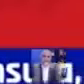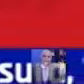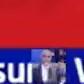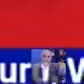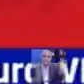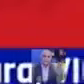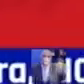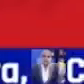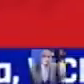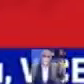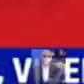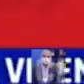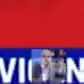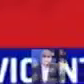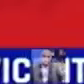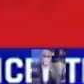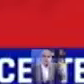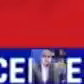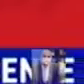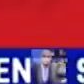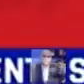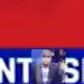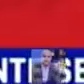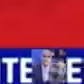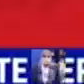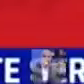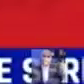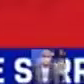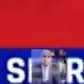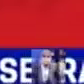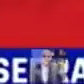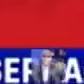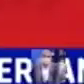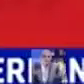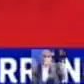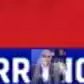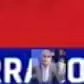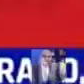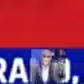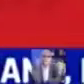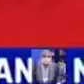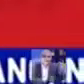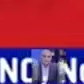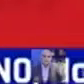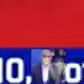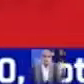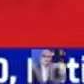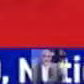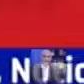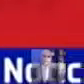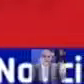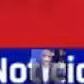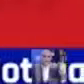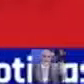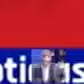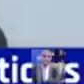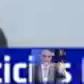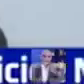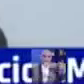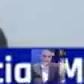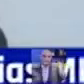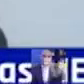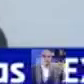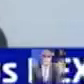como el conejito de Energizer, algo nos da la impresión de que puede estar como